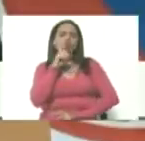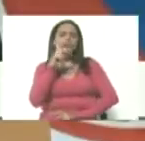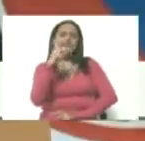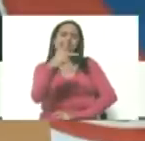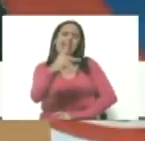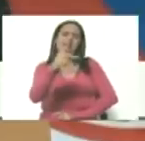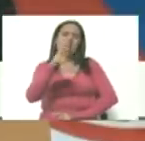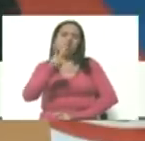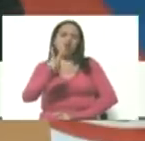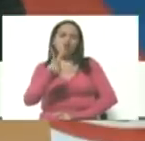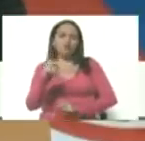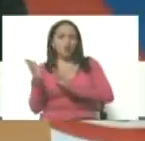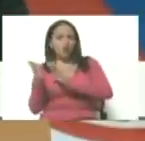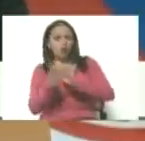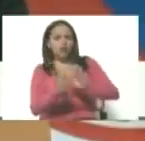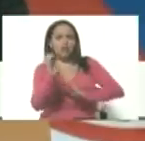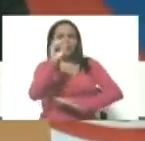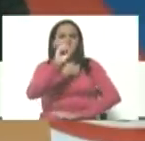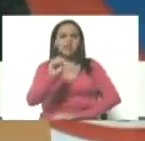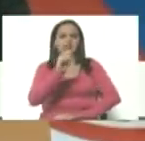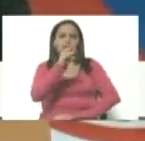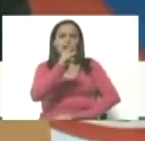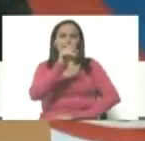el Spice,